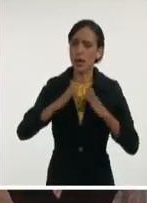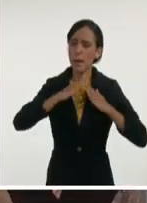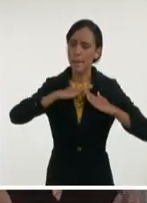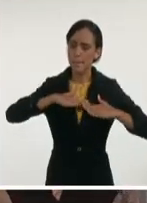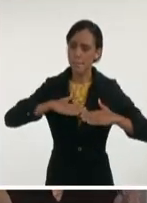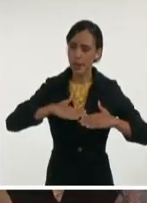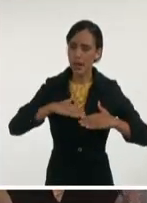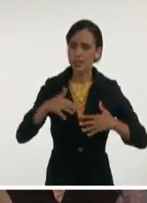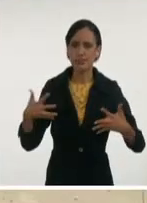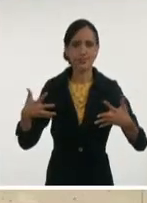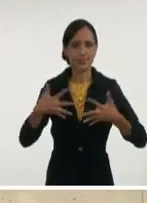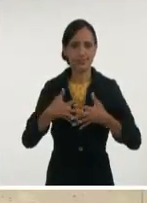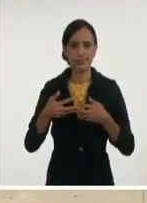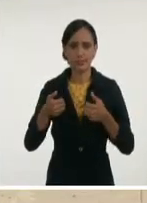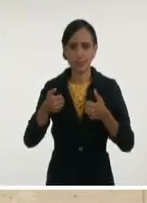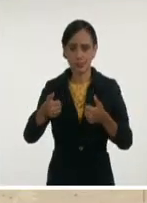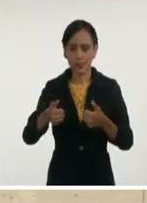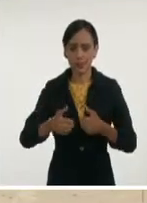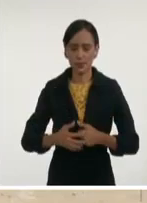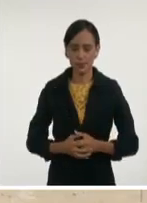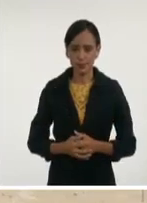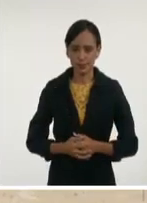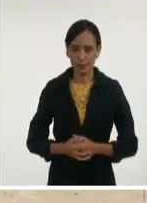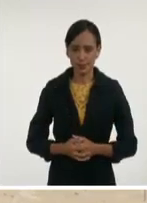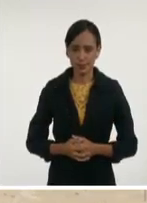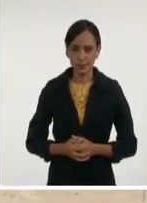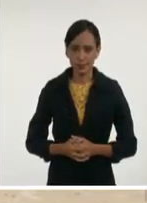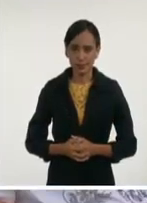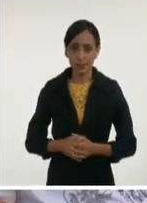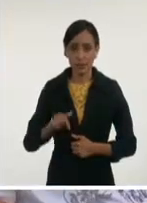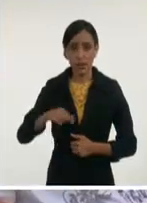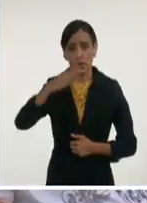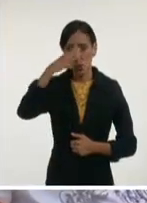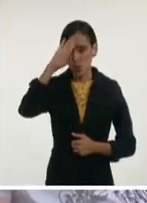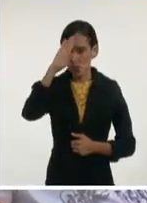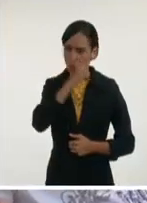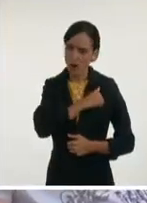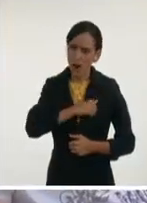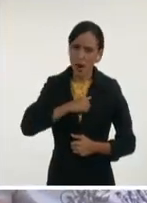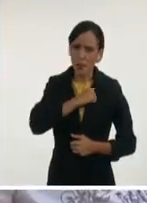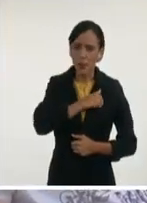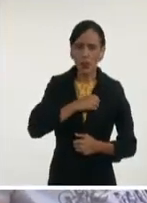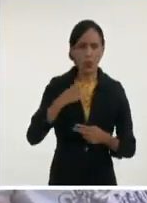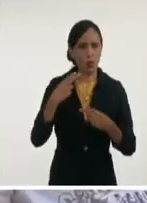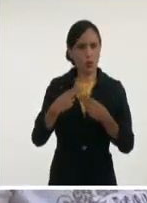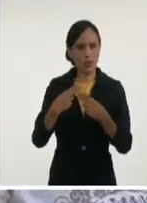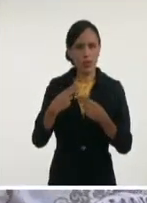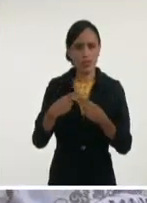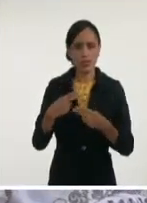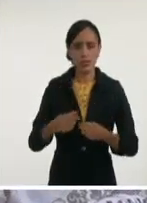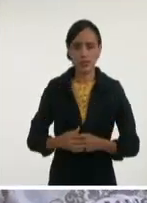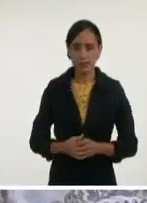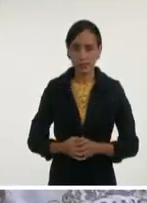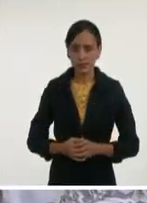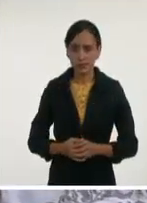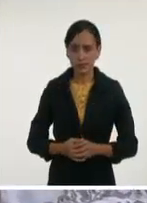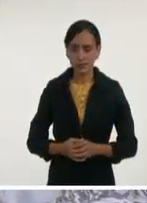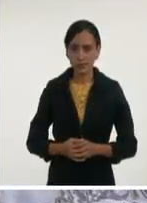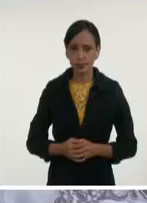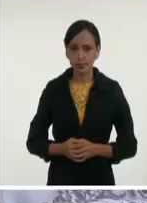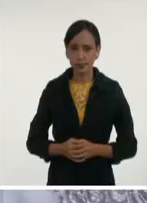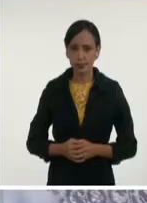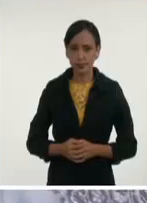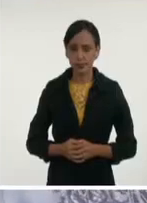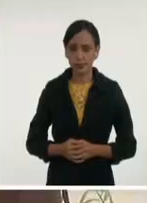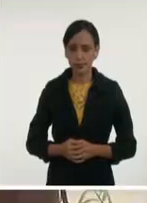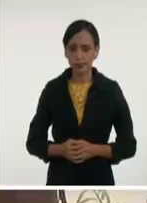detener el odio de una tierra que multiplica amor y extensión más 05 para decirle a los que intentan